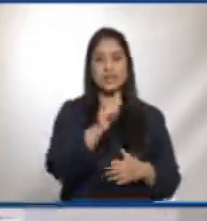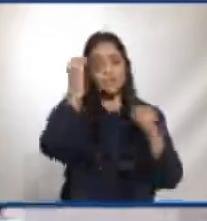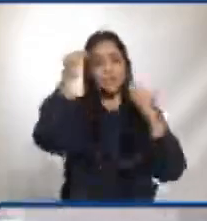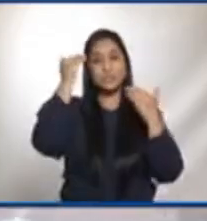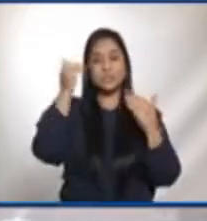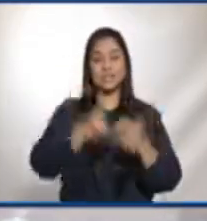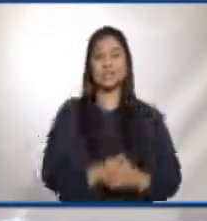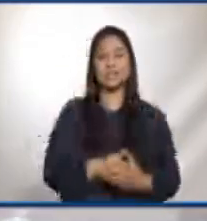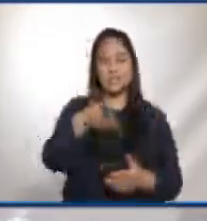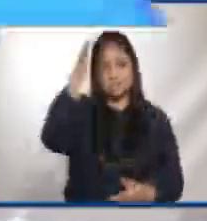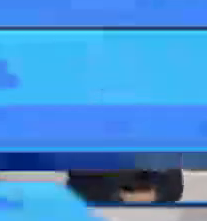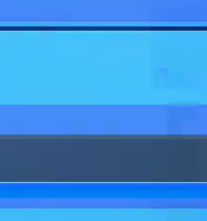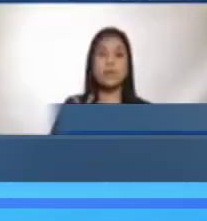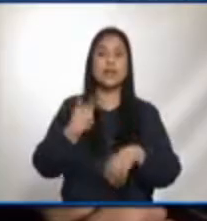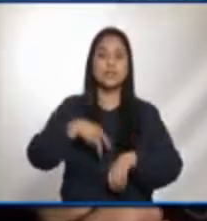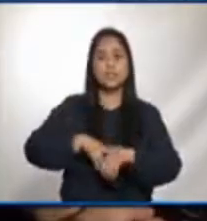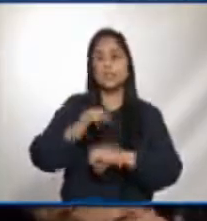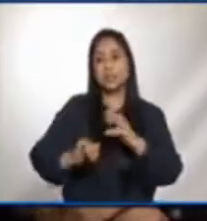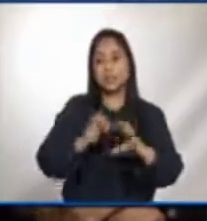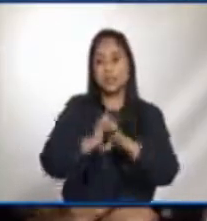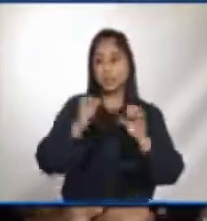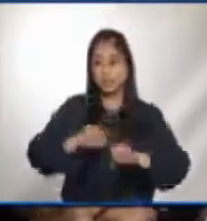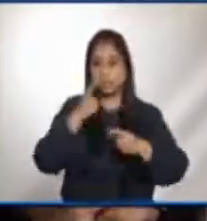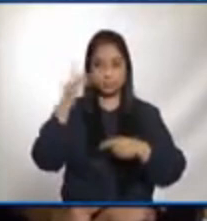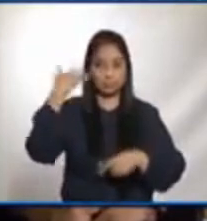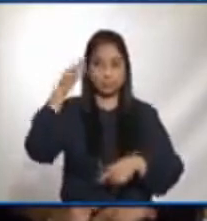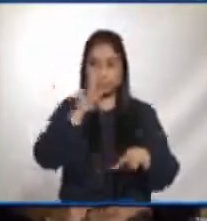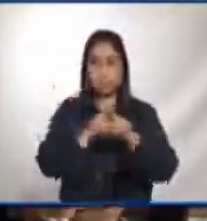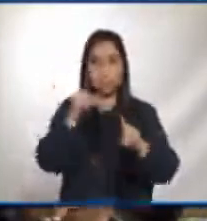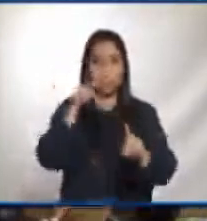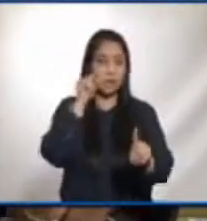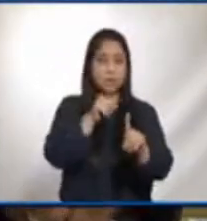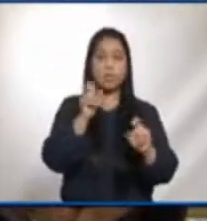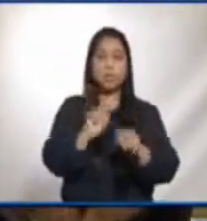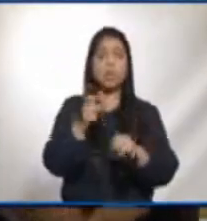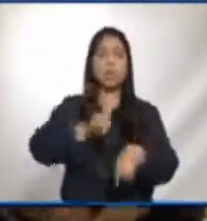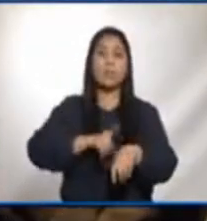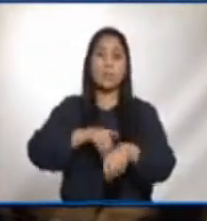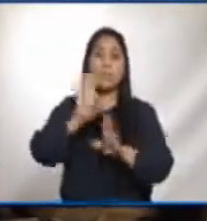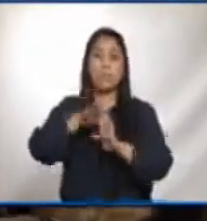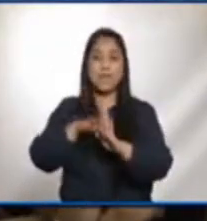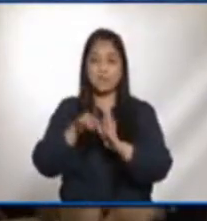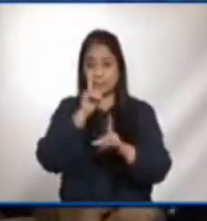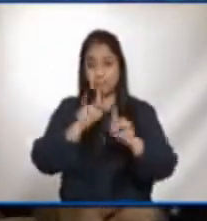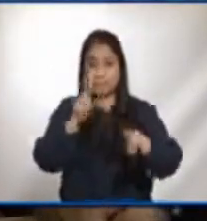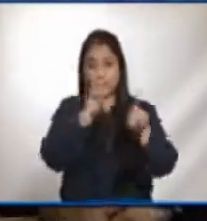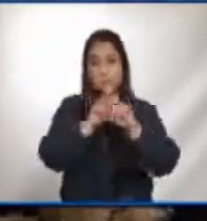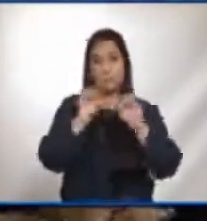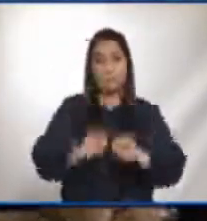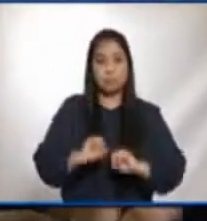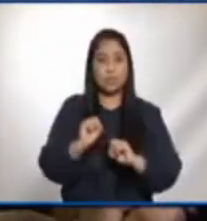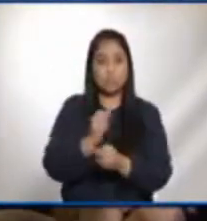Muchísimas gracias y que Dios bendiga a Guatemala. Con este equipo vamos a lograr reducir los tiempos, pero sobre todo vamos a poder